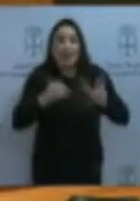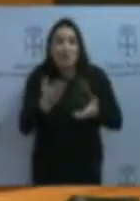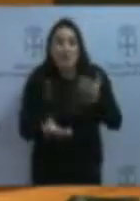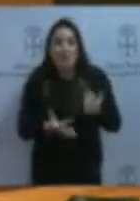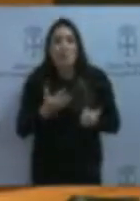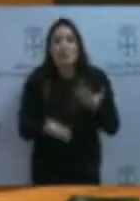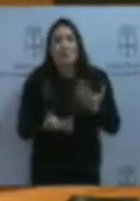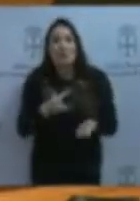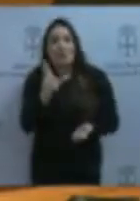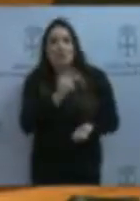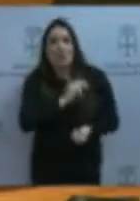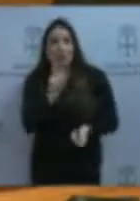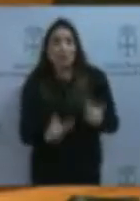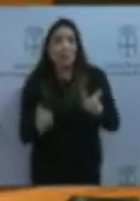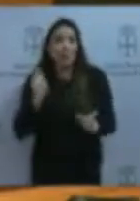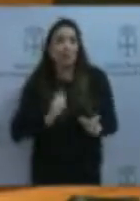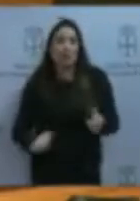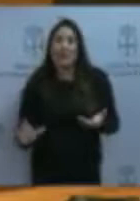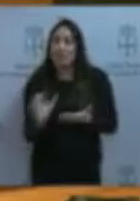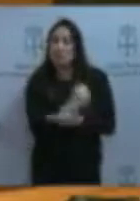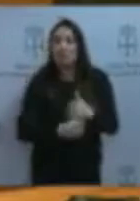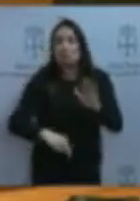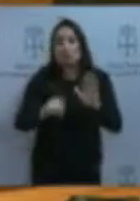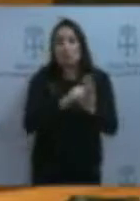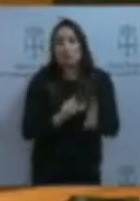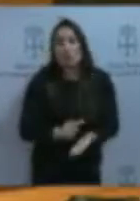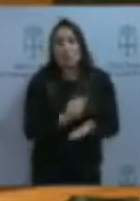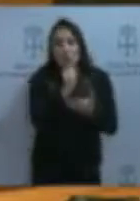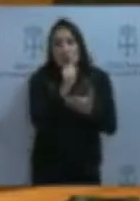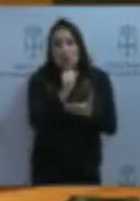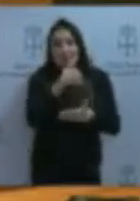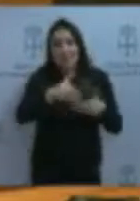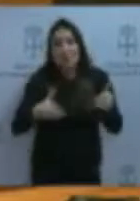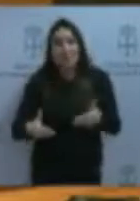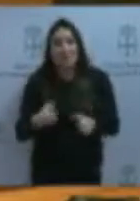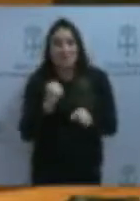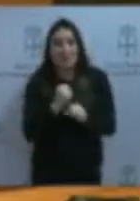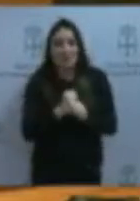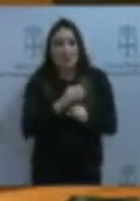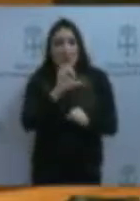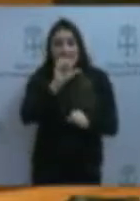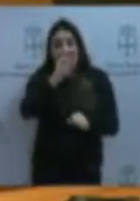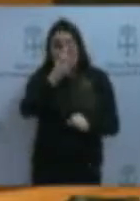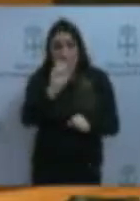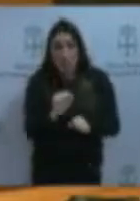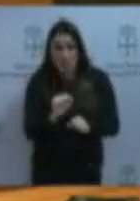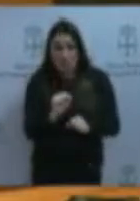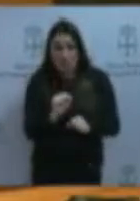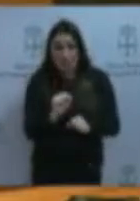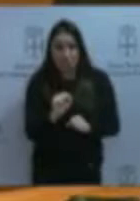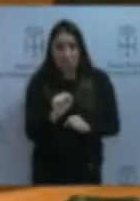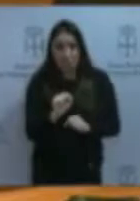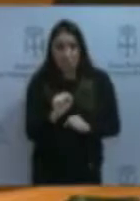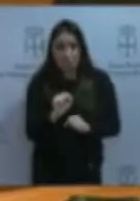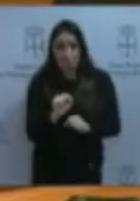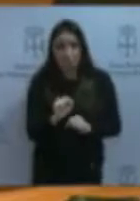de los méritos de todos los profesionales inscritos en las bolsas de demandantes de empleo en el